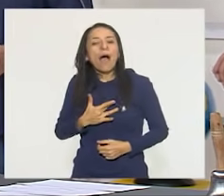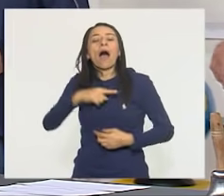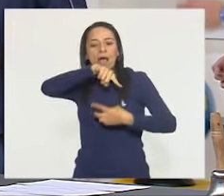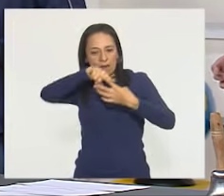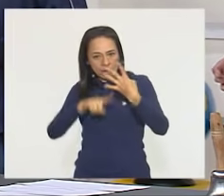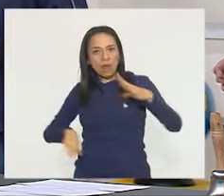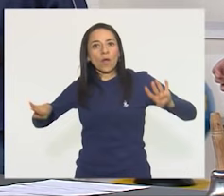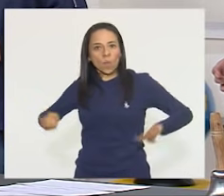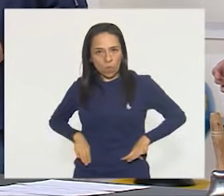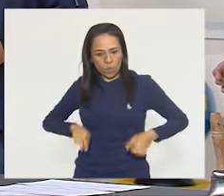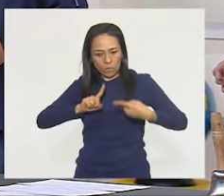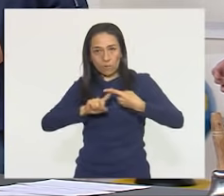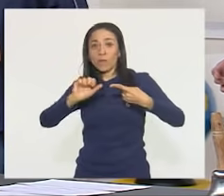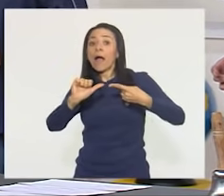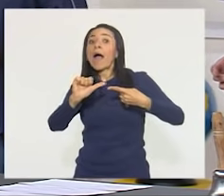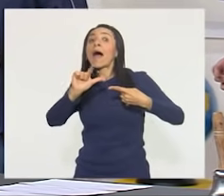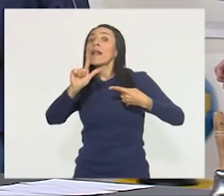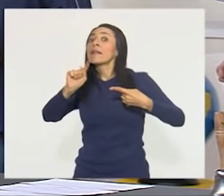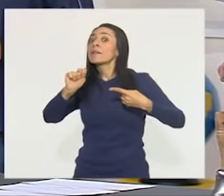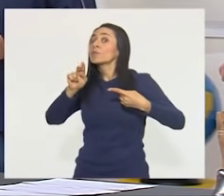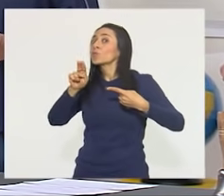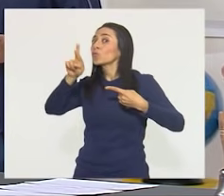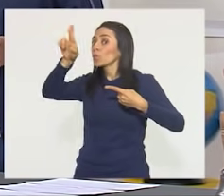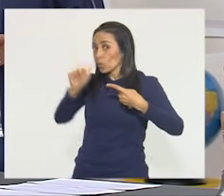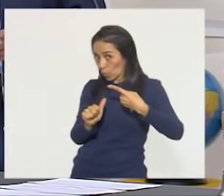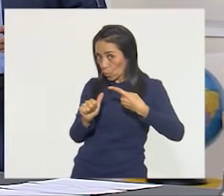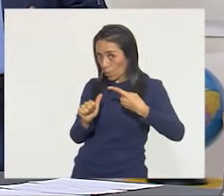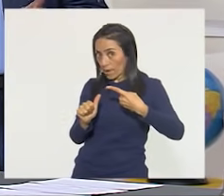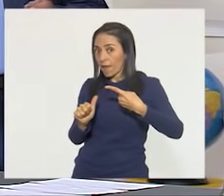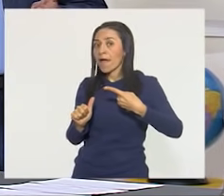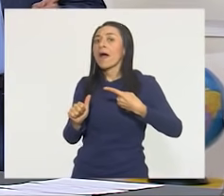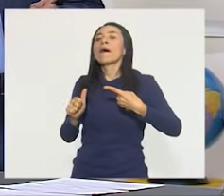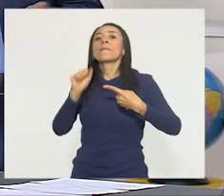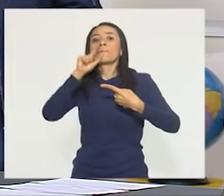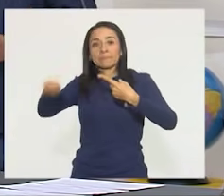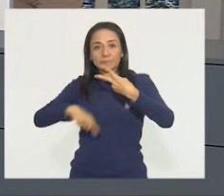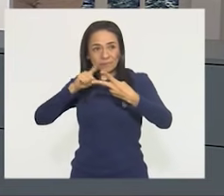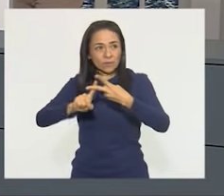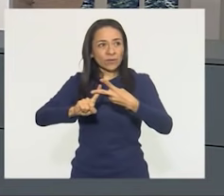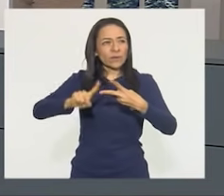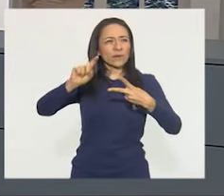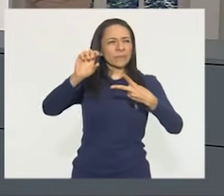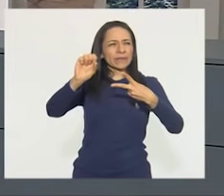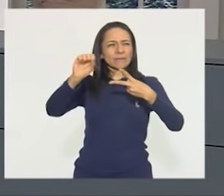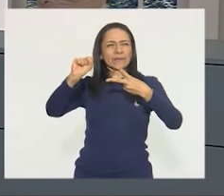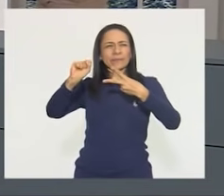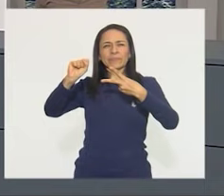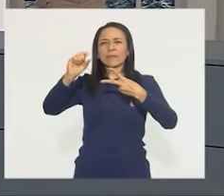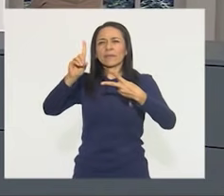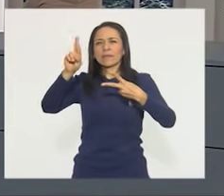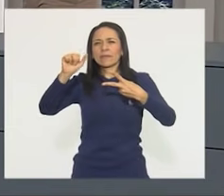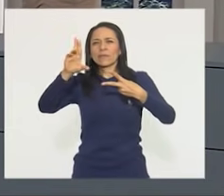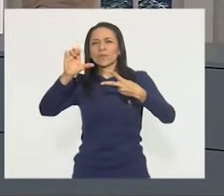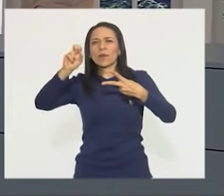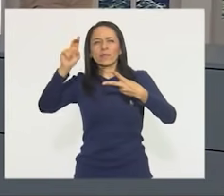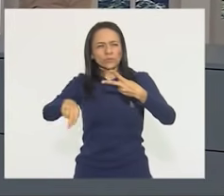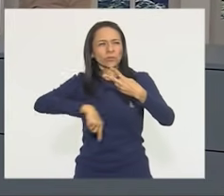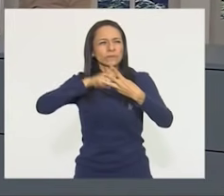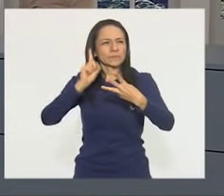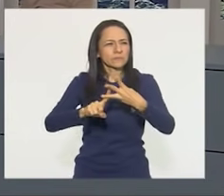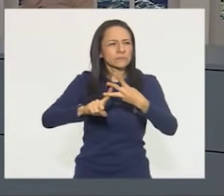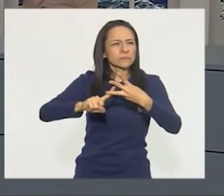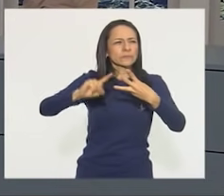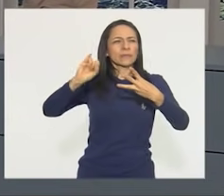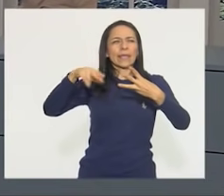altura, duración, intensidad y timbre. La altura va a